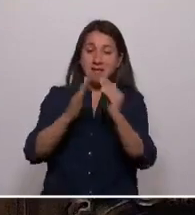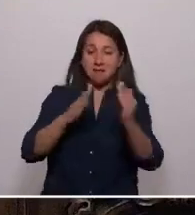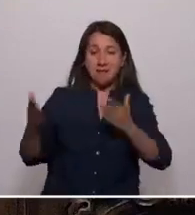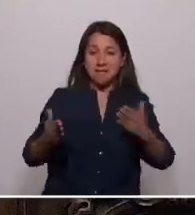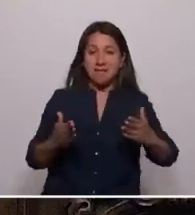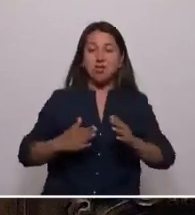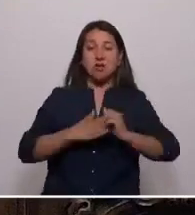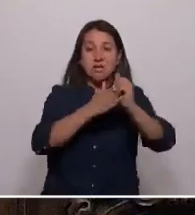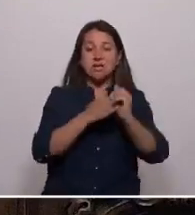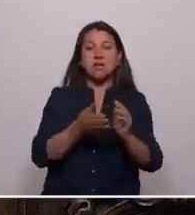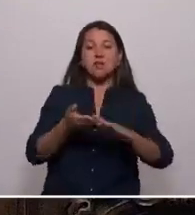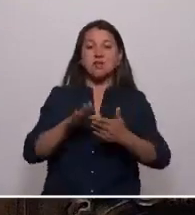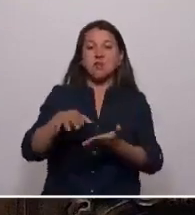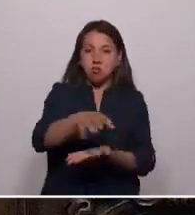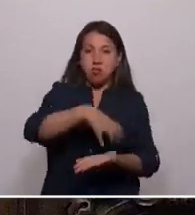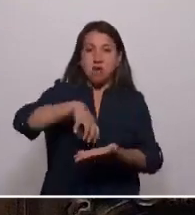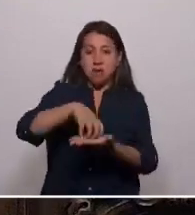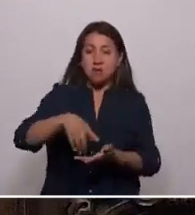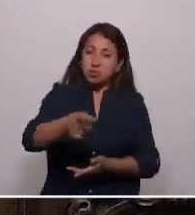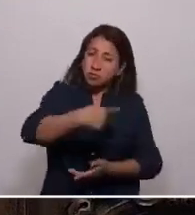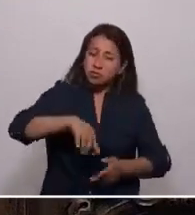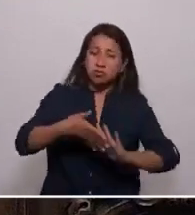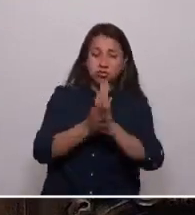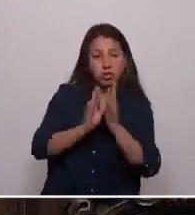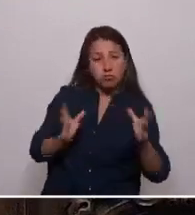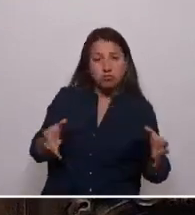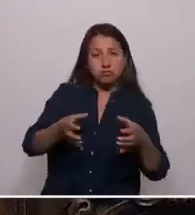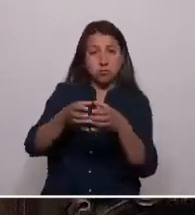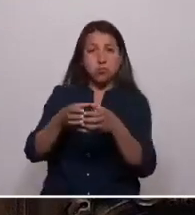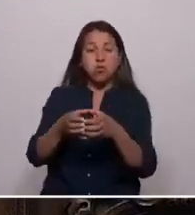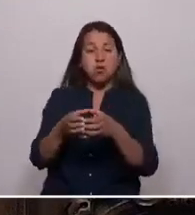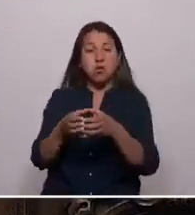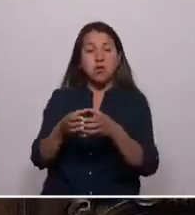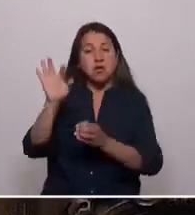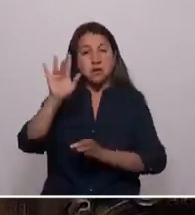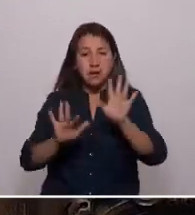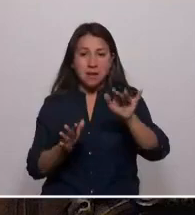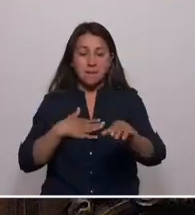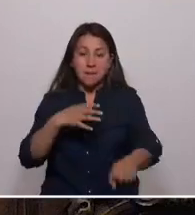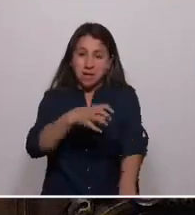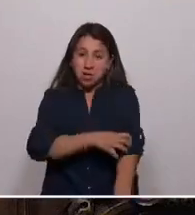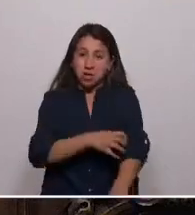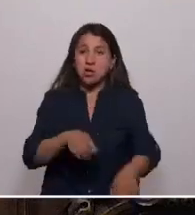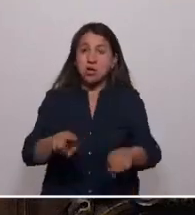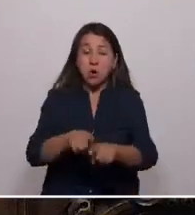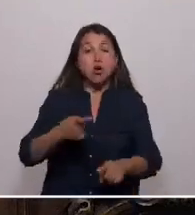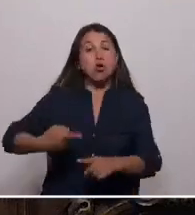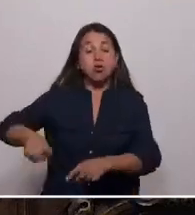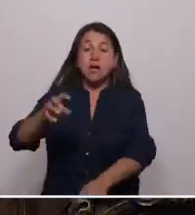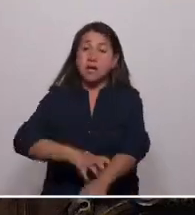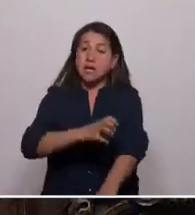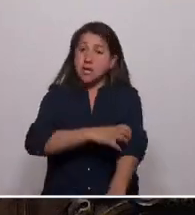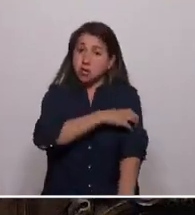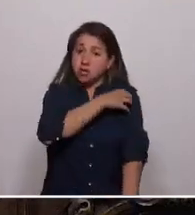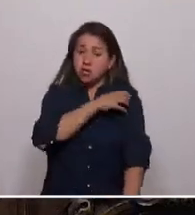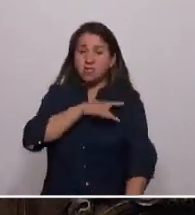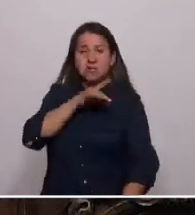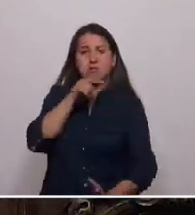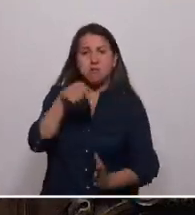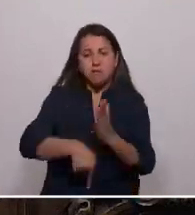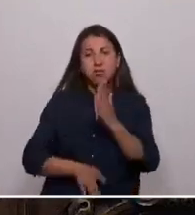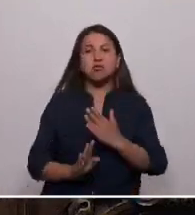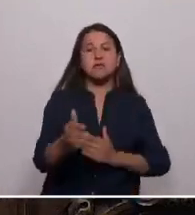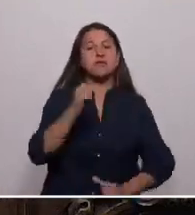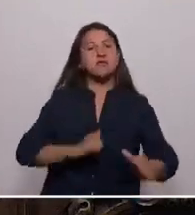comunitarios. No obstante, con todas sus atribuciones y cualidades, mi región, al igual que todas las regiones de ese Chile profundo, todavía